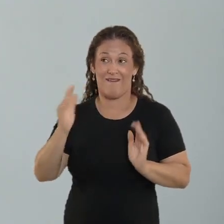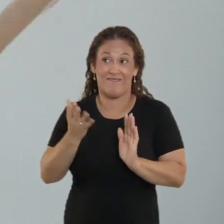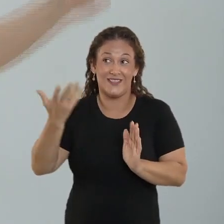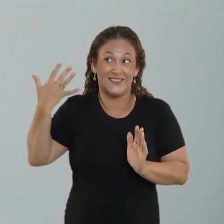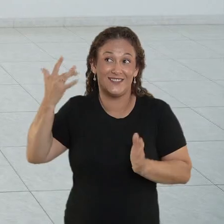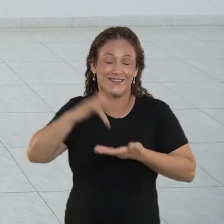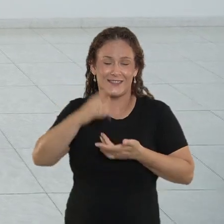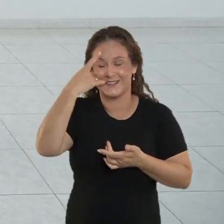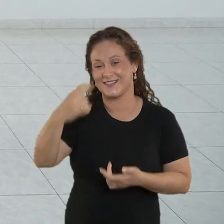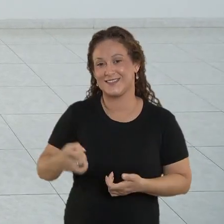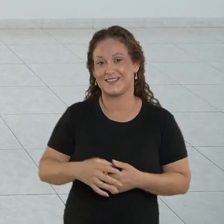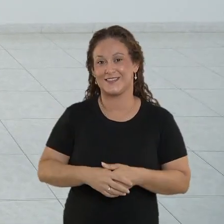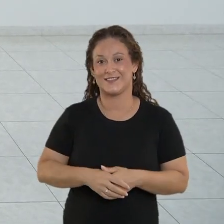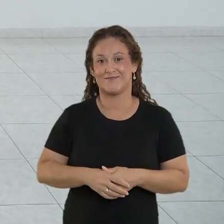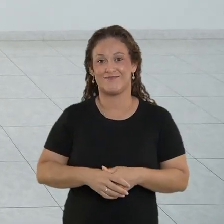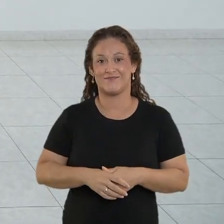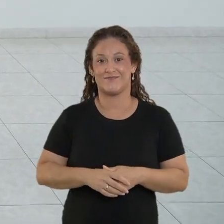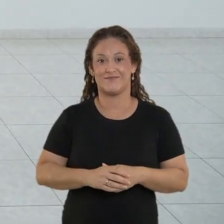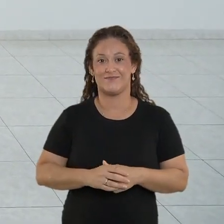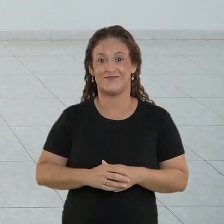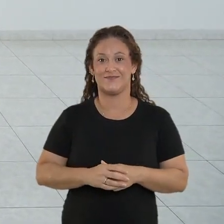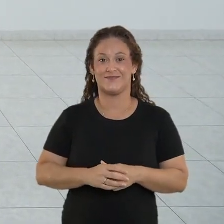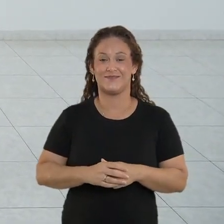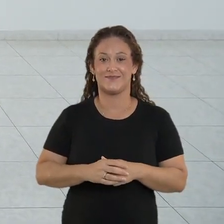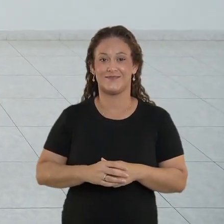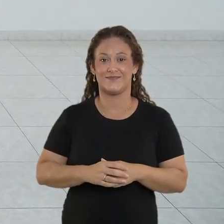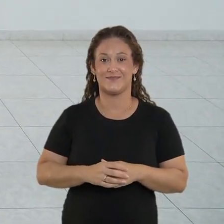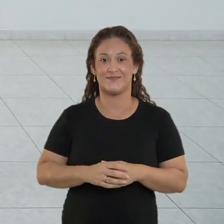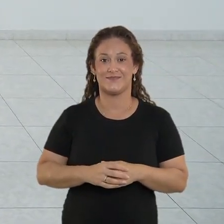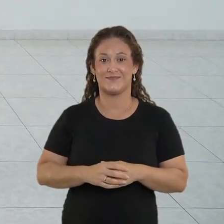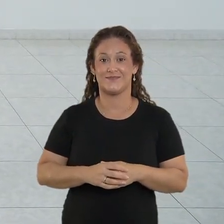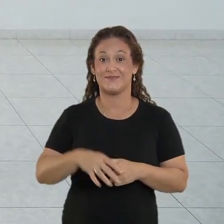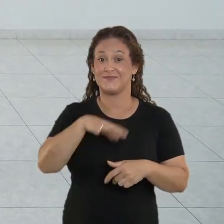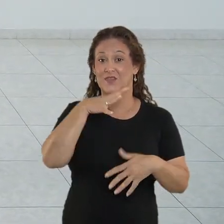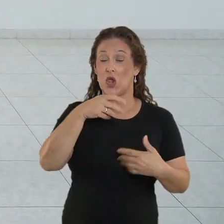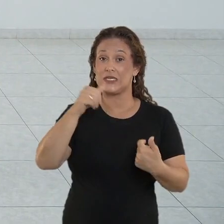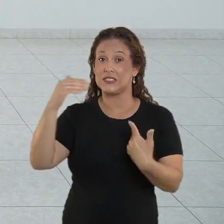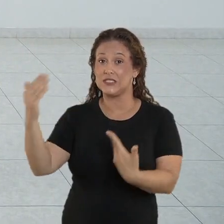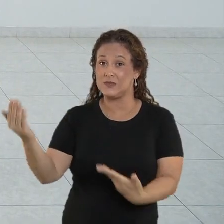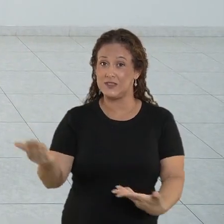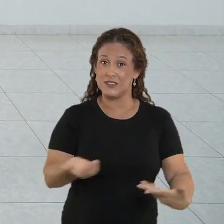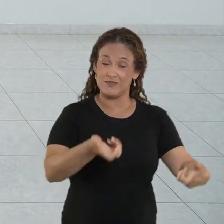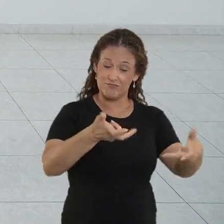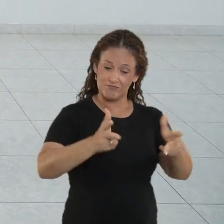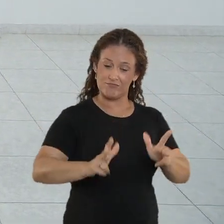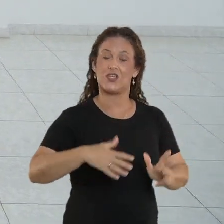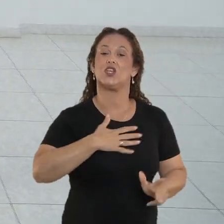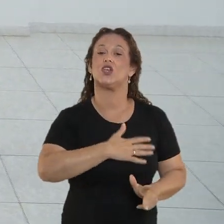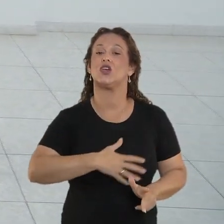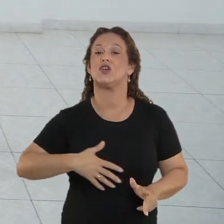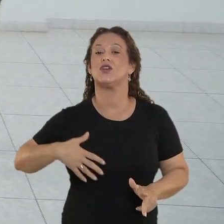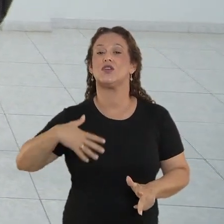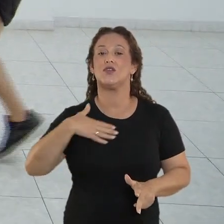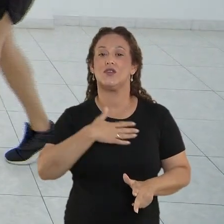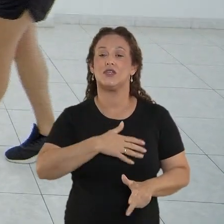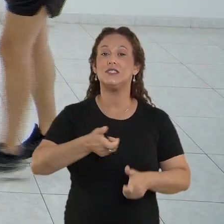sus mejores momentos. ¡Qué placer recibirla a mi extranjero! Ahora te invitamos a que se ponga